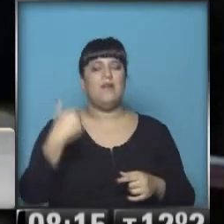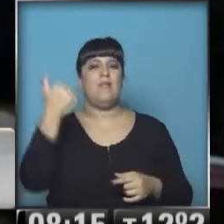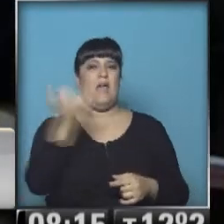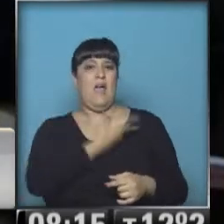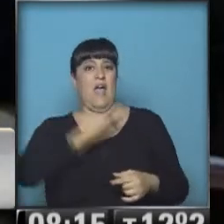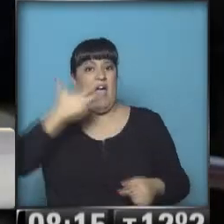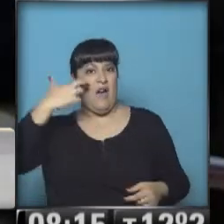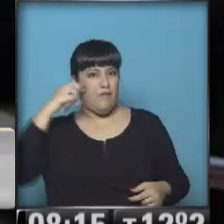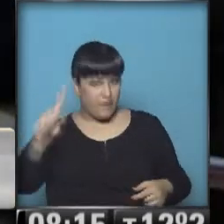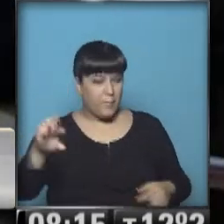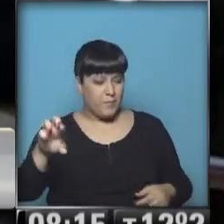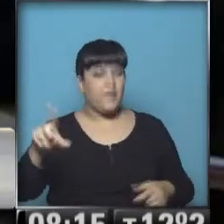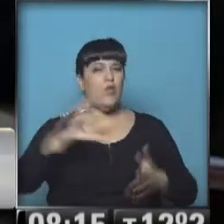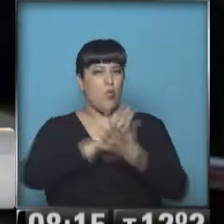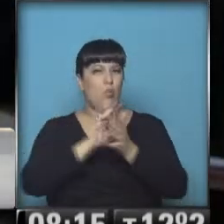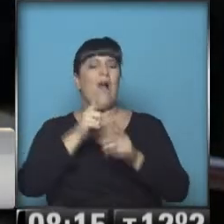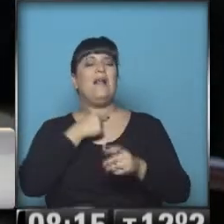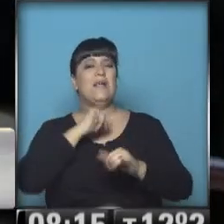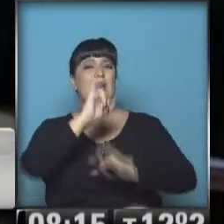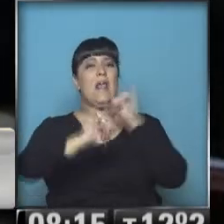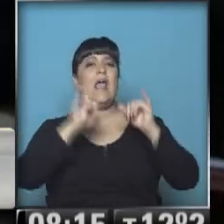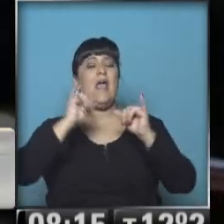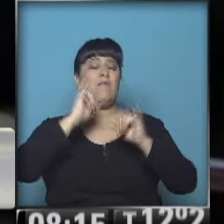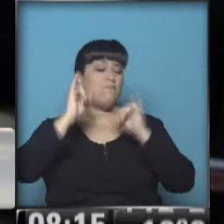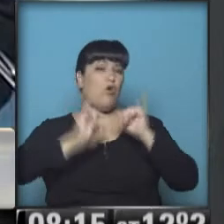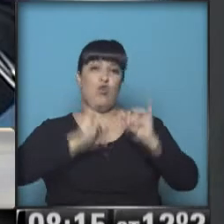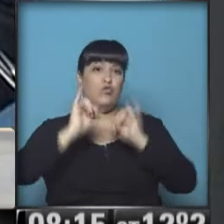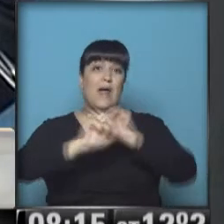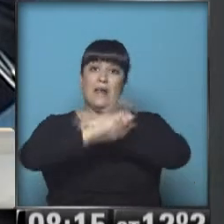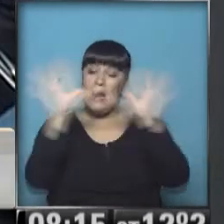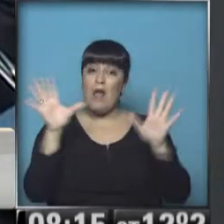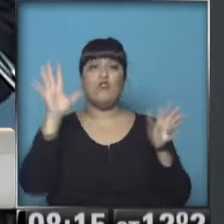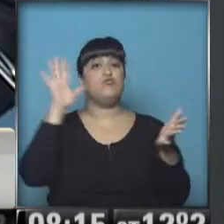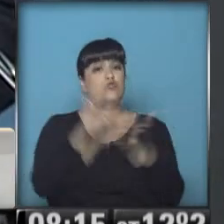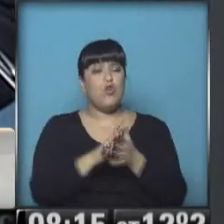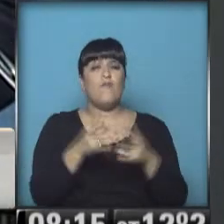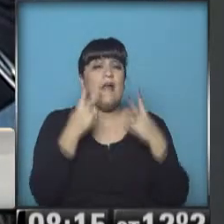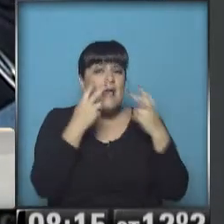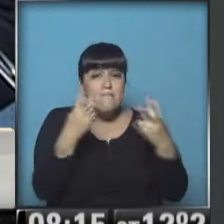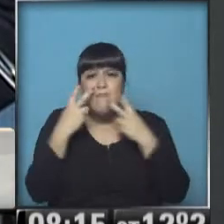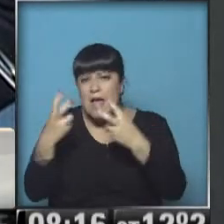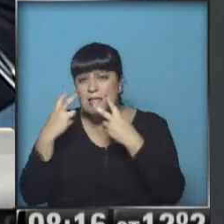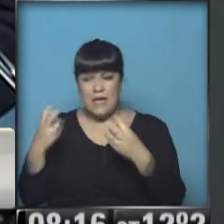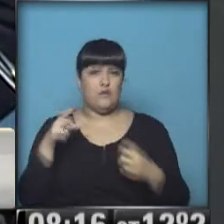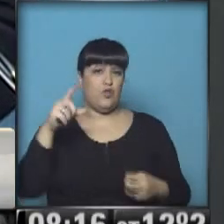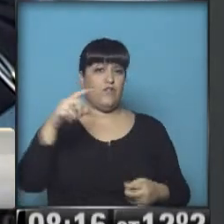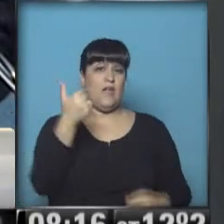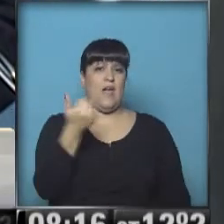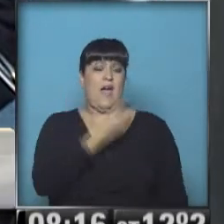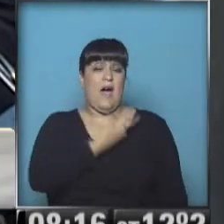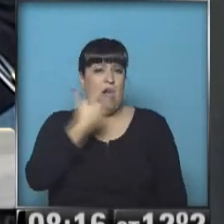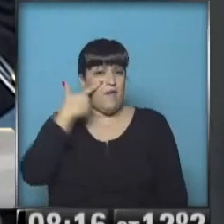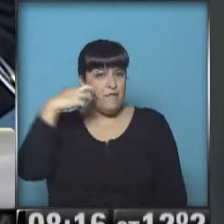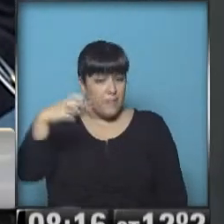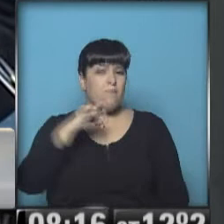a los efectos de esclarecer a la opinión pública respecto a las instancias investigativas de parte de la afip y